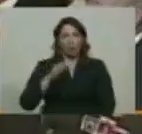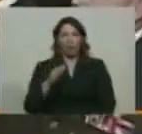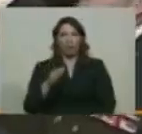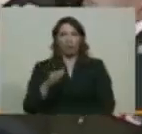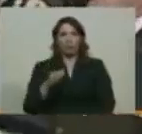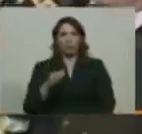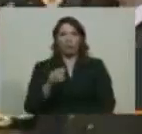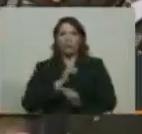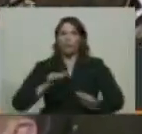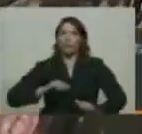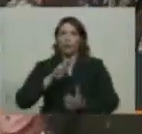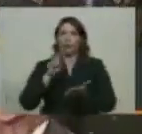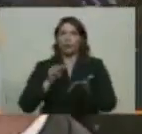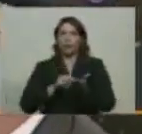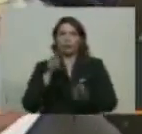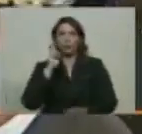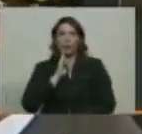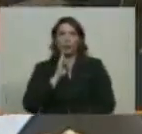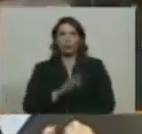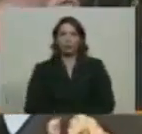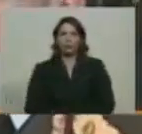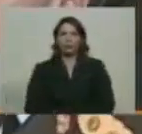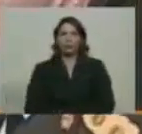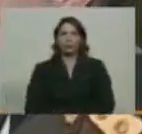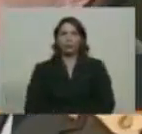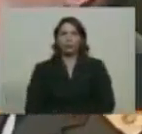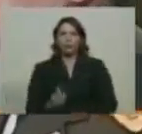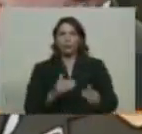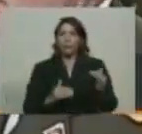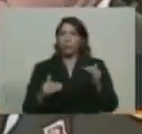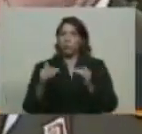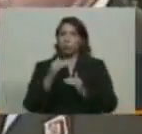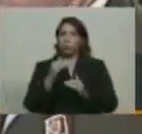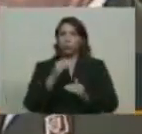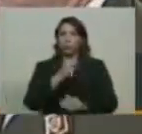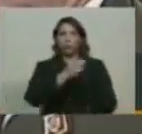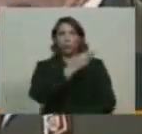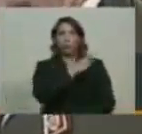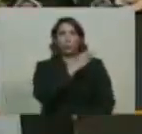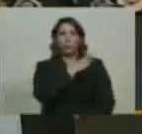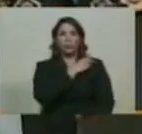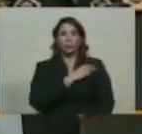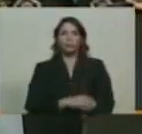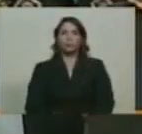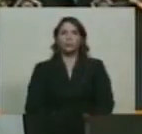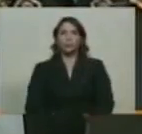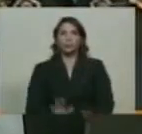Bolivariana. Compañeros mayores generales y almirantes, comandantes de los componentes.